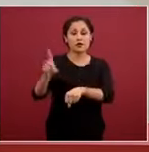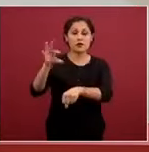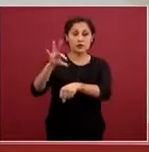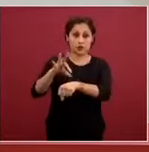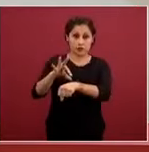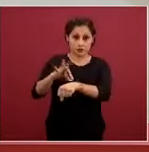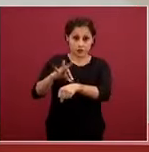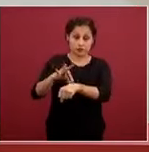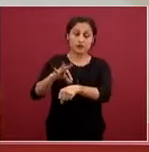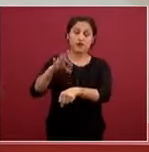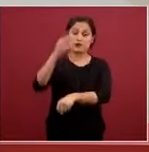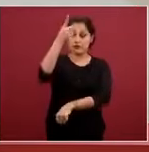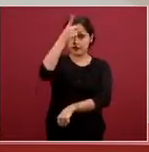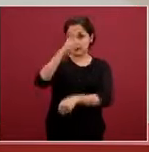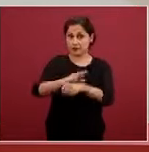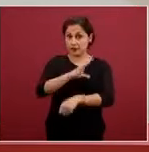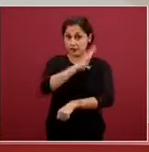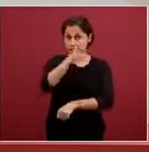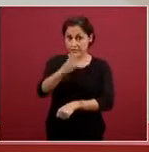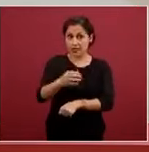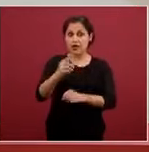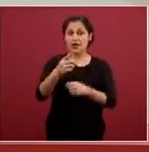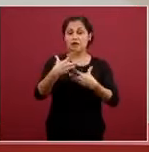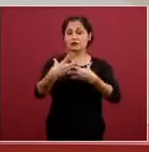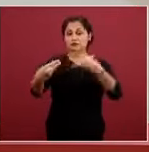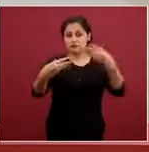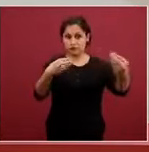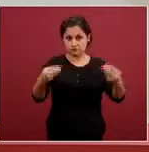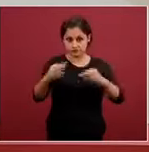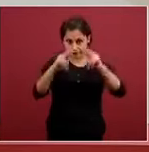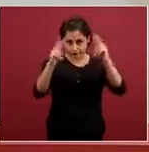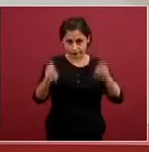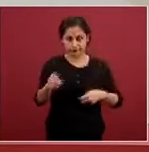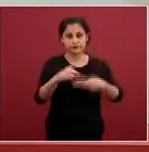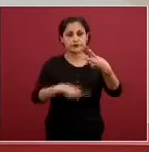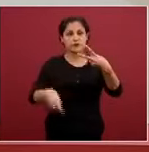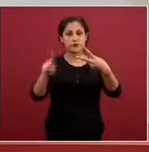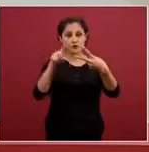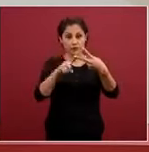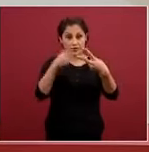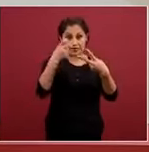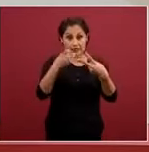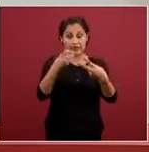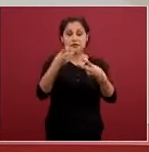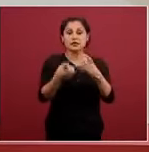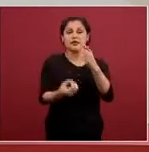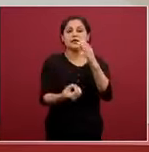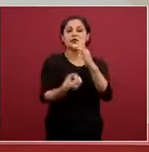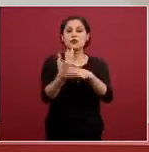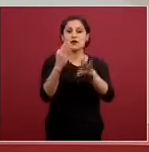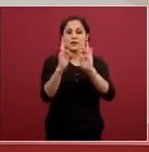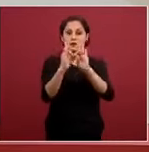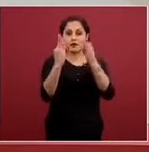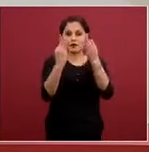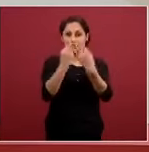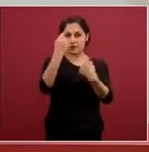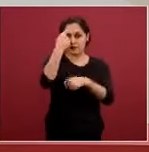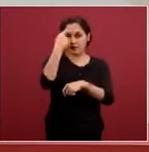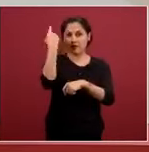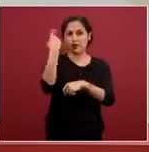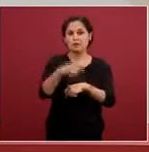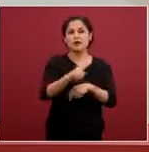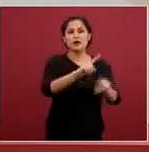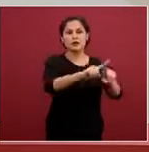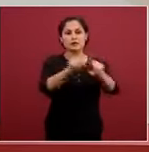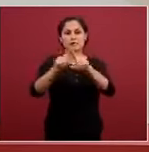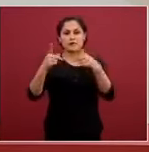Epidemiología, y el segundo es la presentación de una nueva herramienta que tenemos para orientar a las personas que pudieran presentar